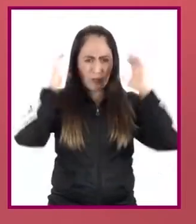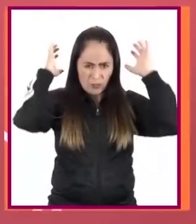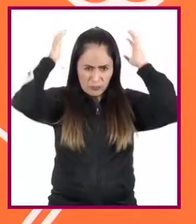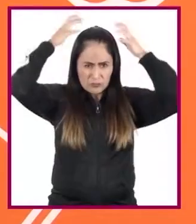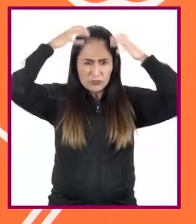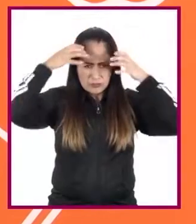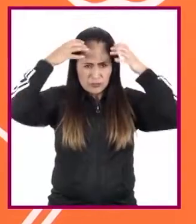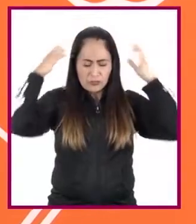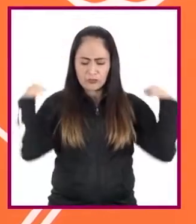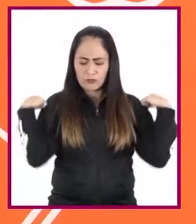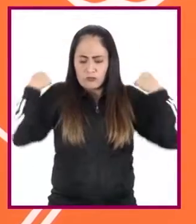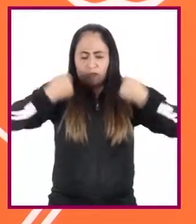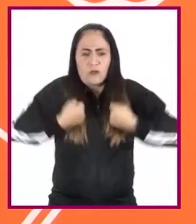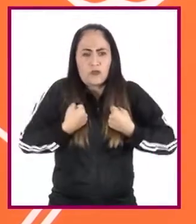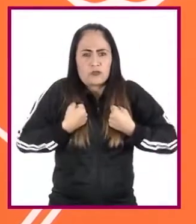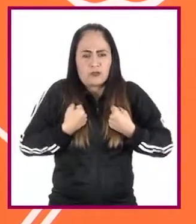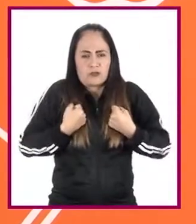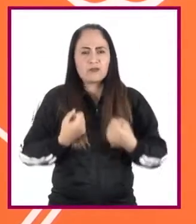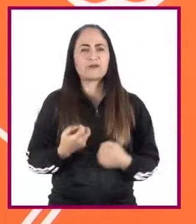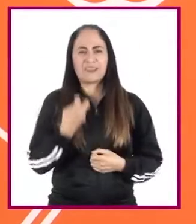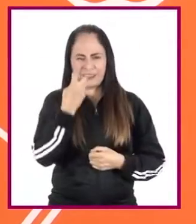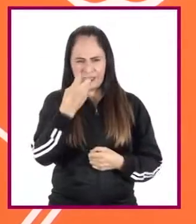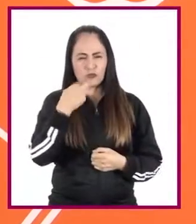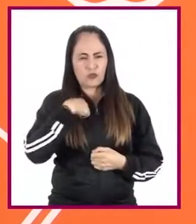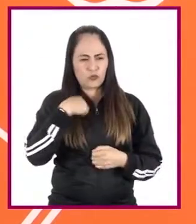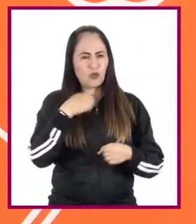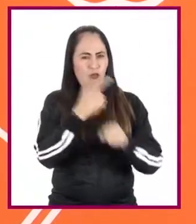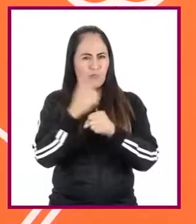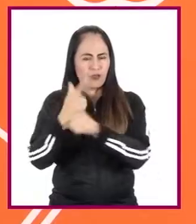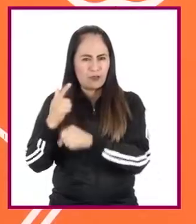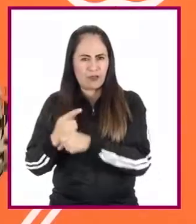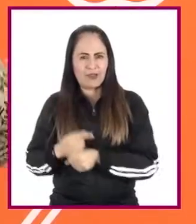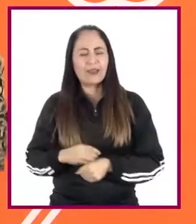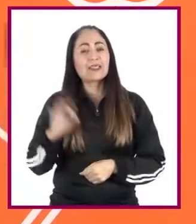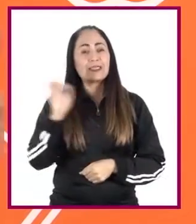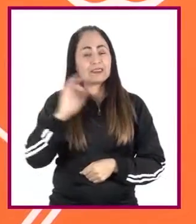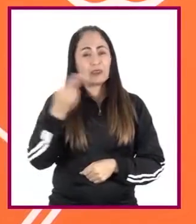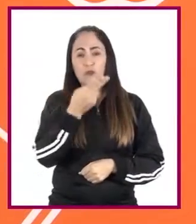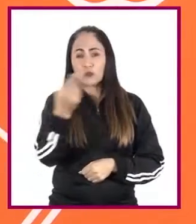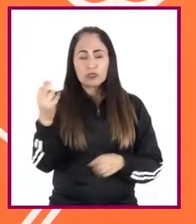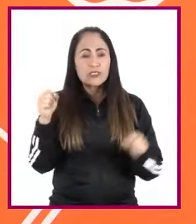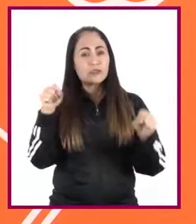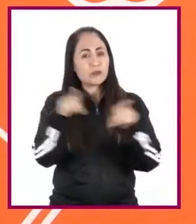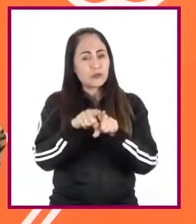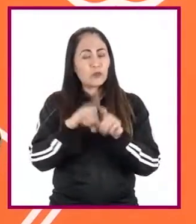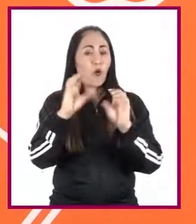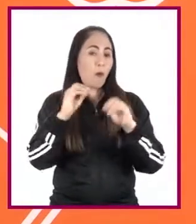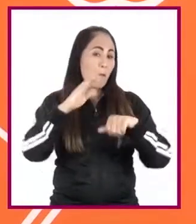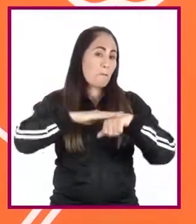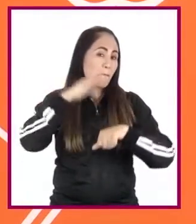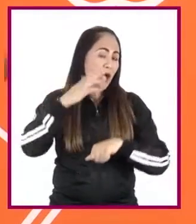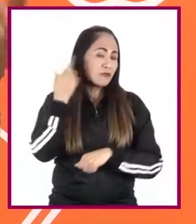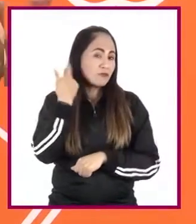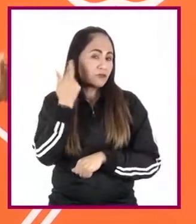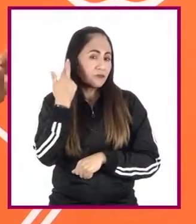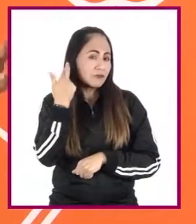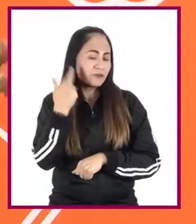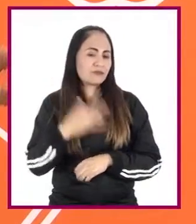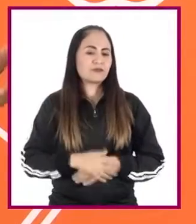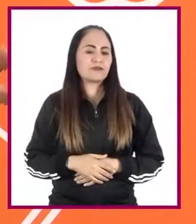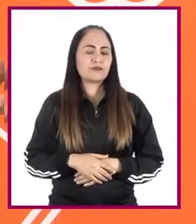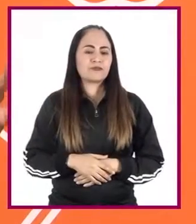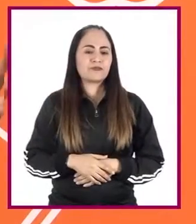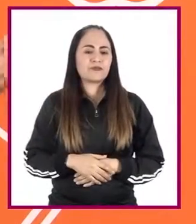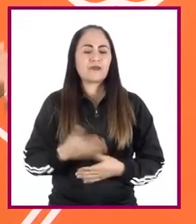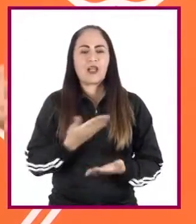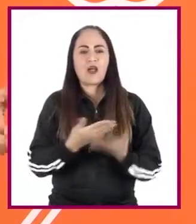mochila. Exactamente. Seguro localizaron los mismos sonidos o hasta identificaron más. Ahora, ¿cuál es el